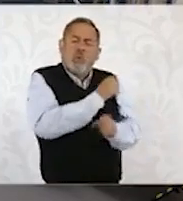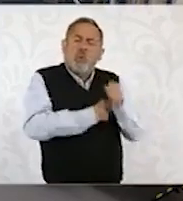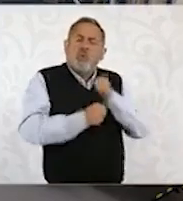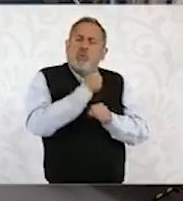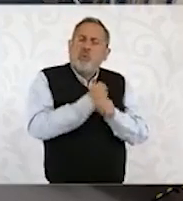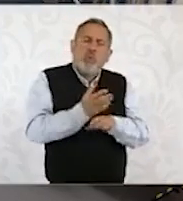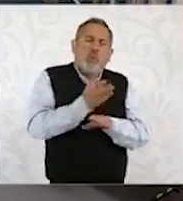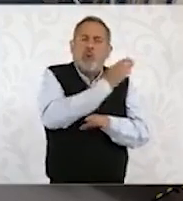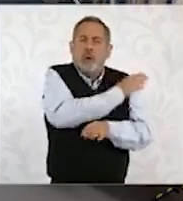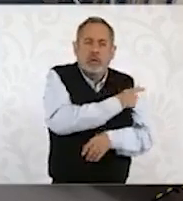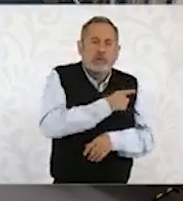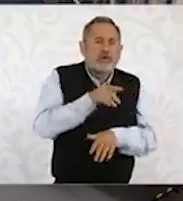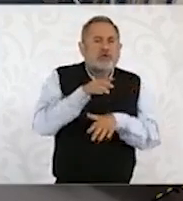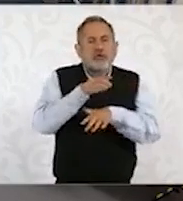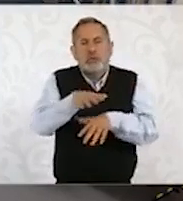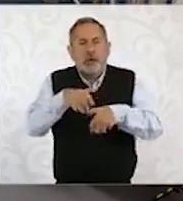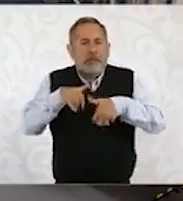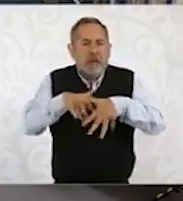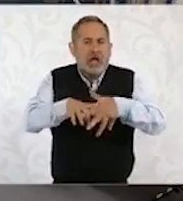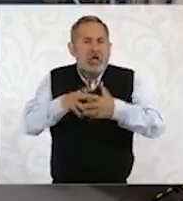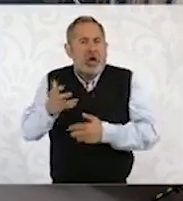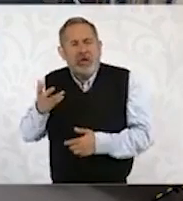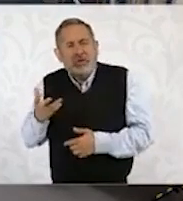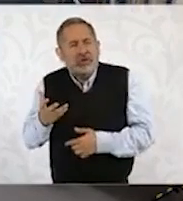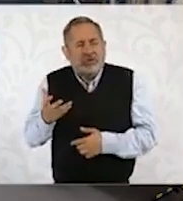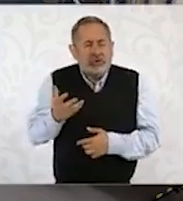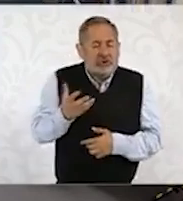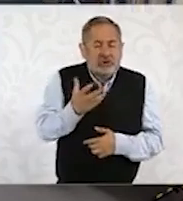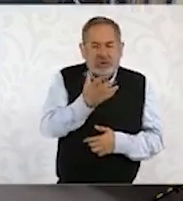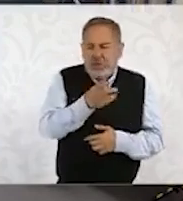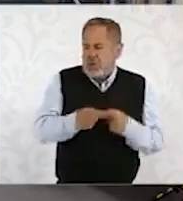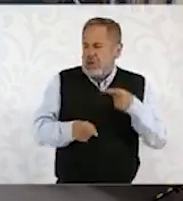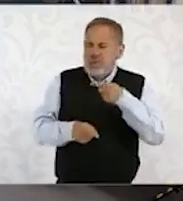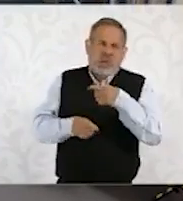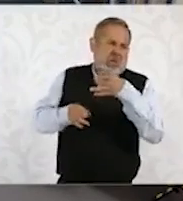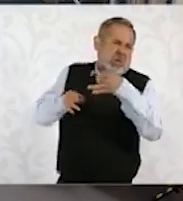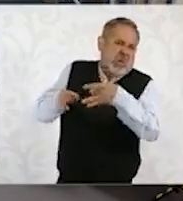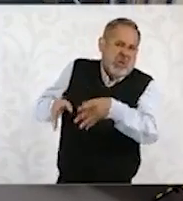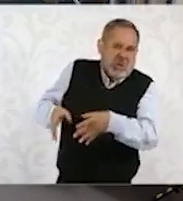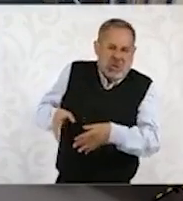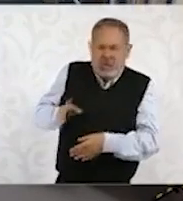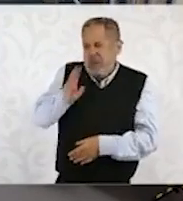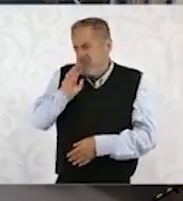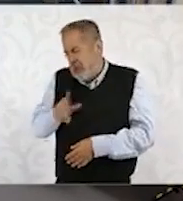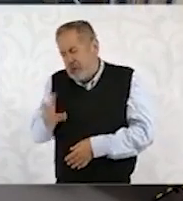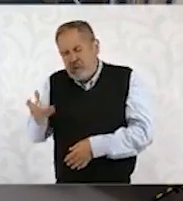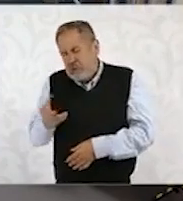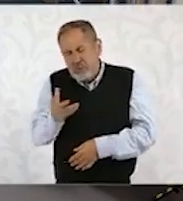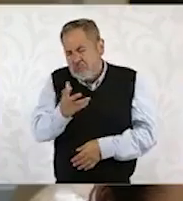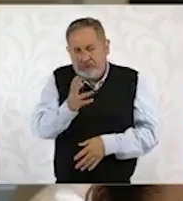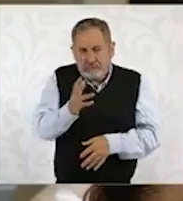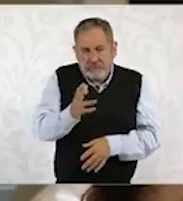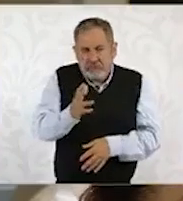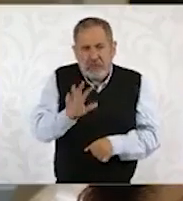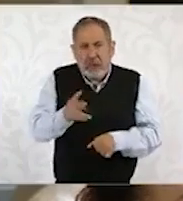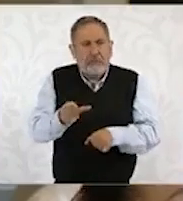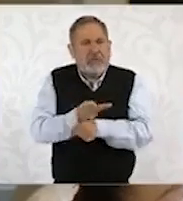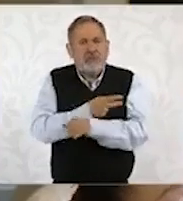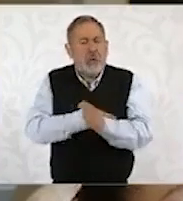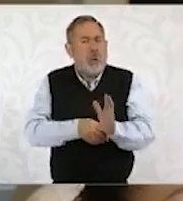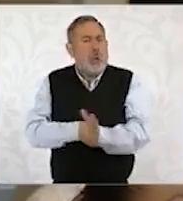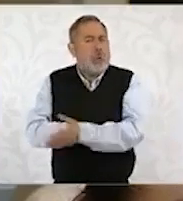las marchas y ver al tema migrante como la escoria de una parte de la humanidad, creo que ha quedado atrás,